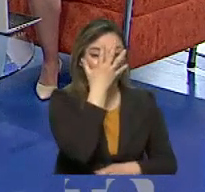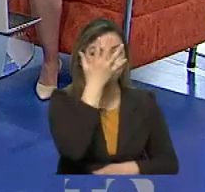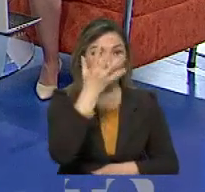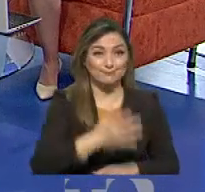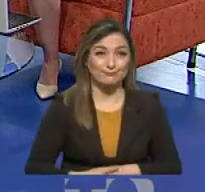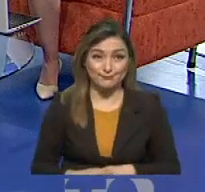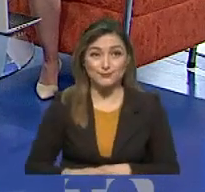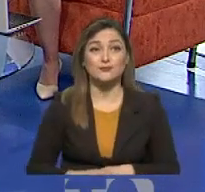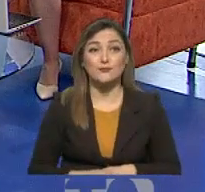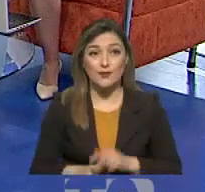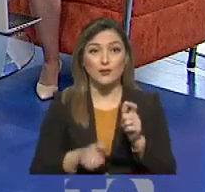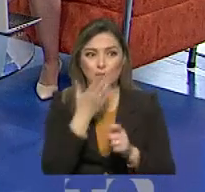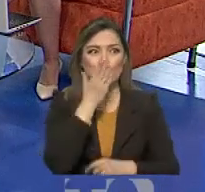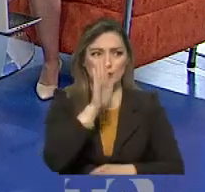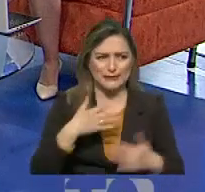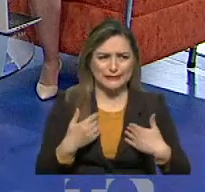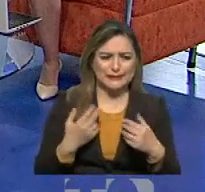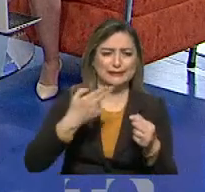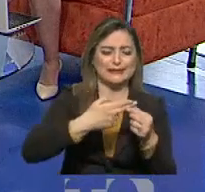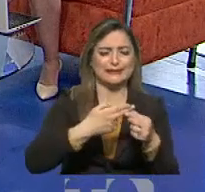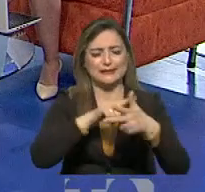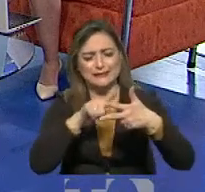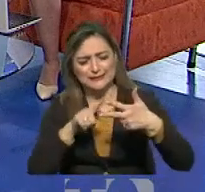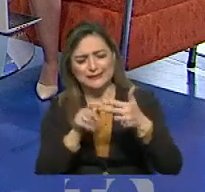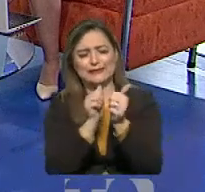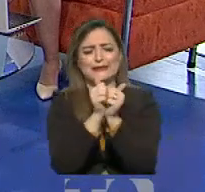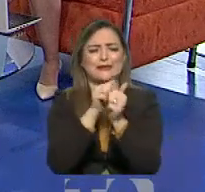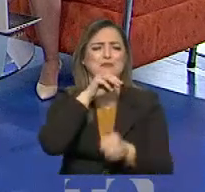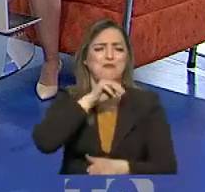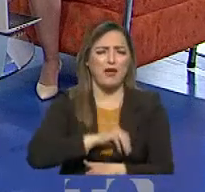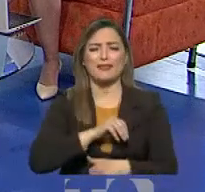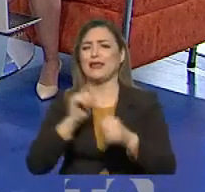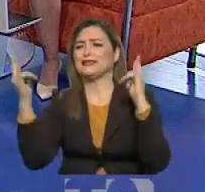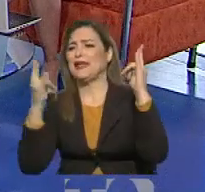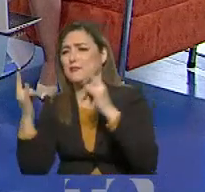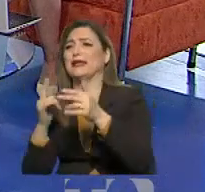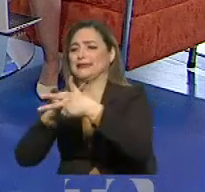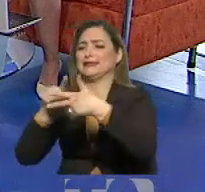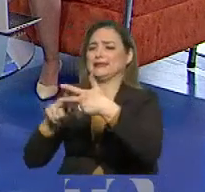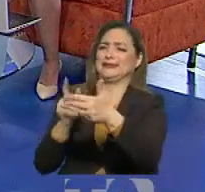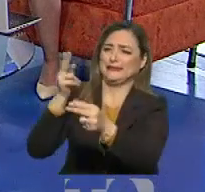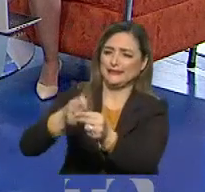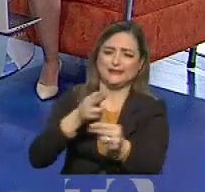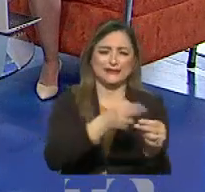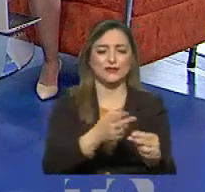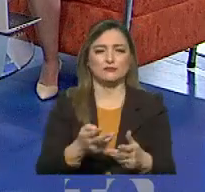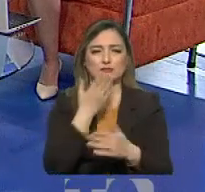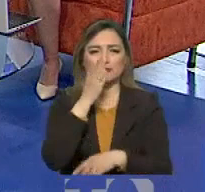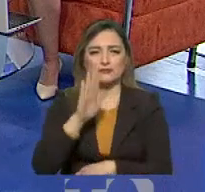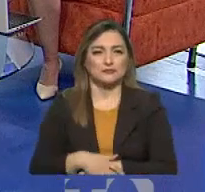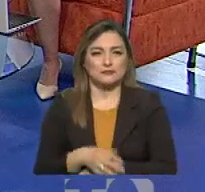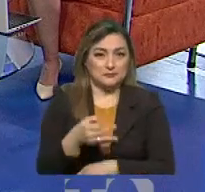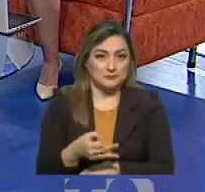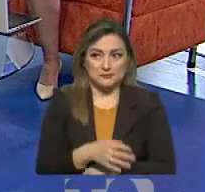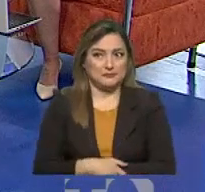Les ofrecemos a la gente que vamos a estar en el Ironman de Manta, que vamos a estar en el Ironman de Salinas, que vamos a estar en el triatlón de Galápagos. Es que vamos